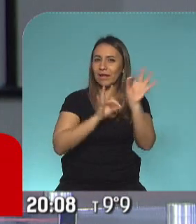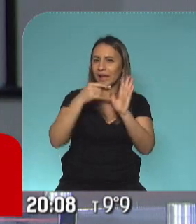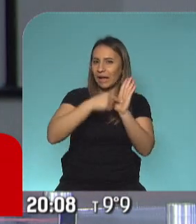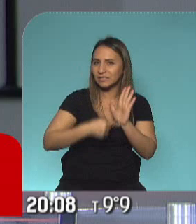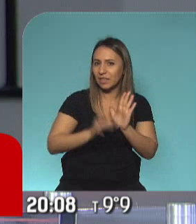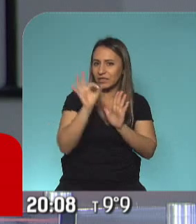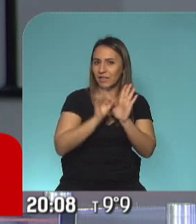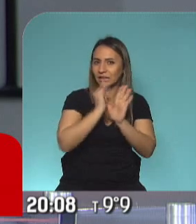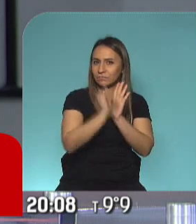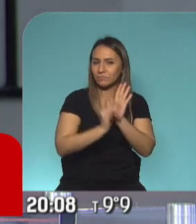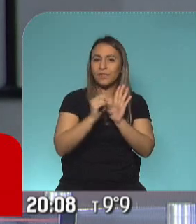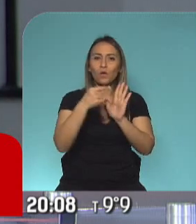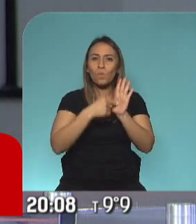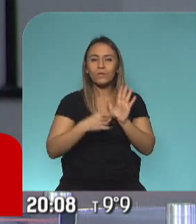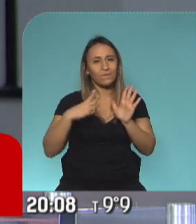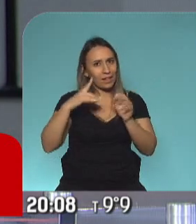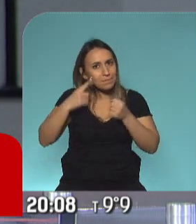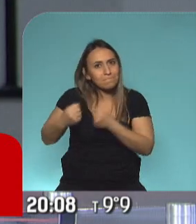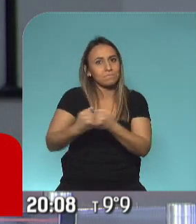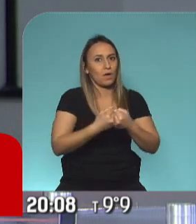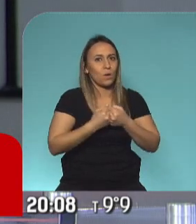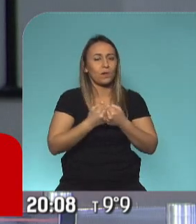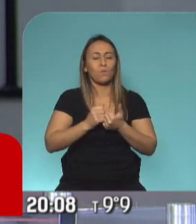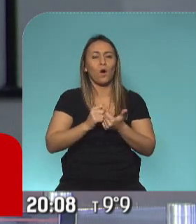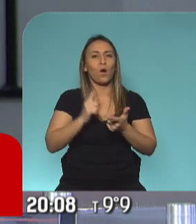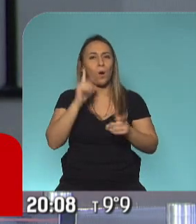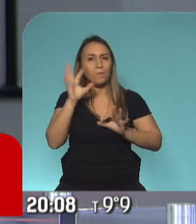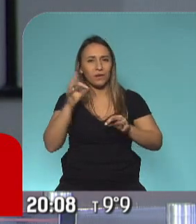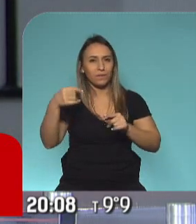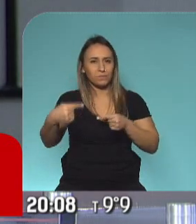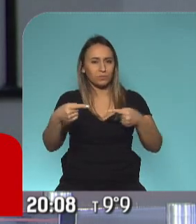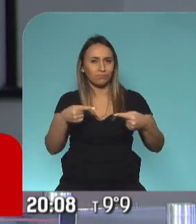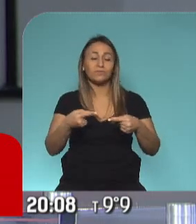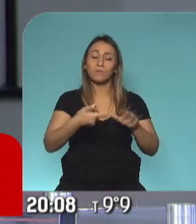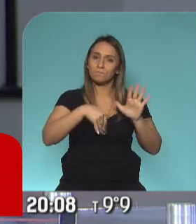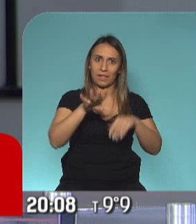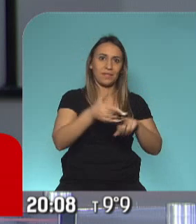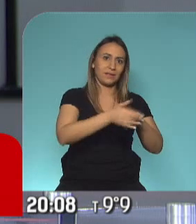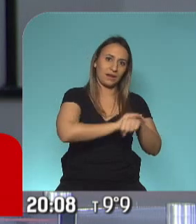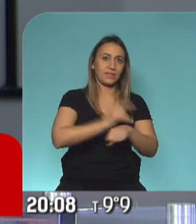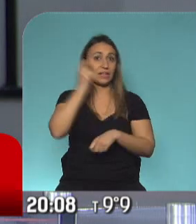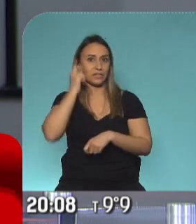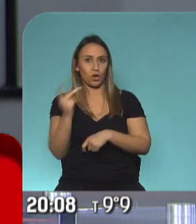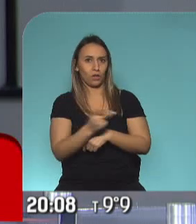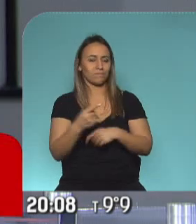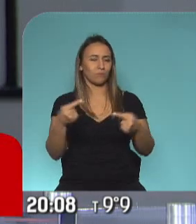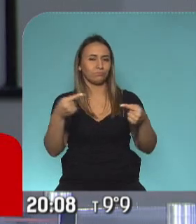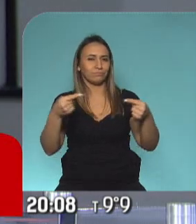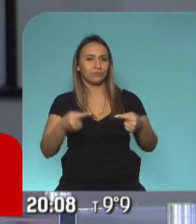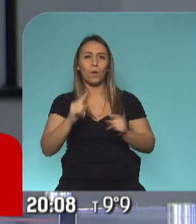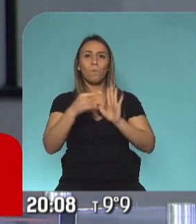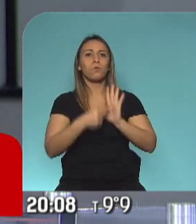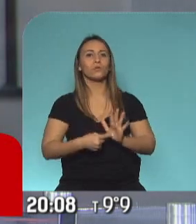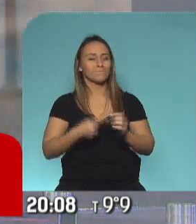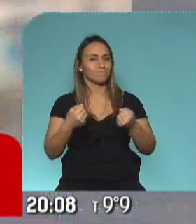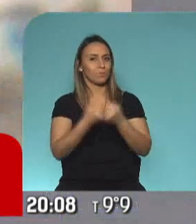todavía no hay un acuerdo. Es decir, había una postura distinta, sobre todo entre Horacio Rodríguez Larreta y Axel Kicillof, sobre determinados puntos.